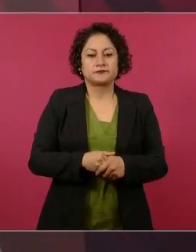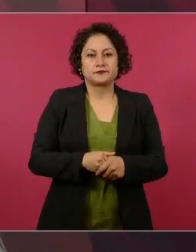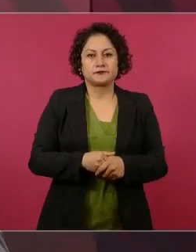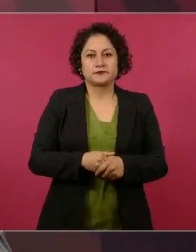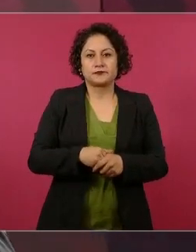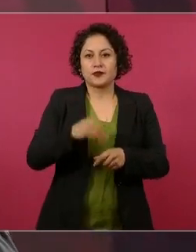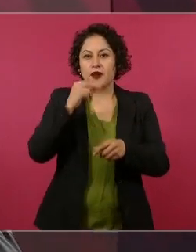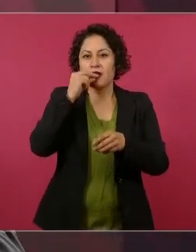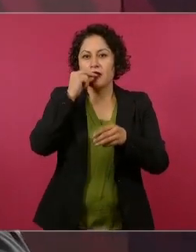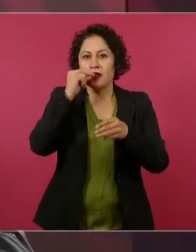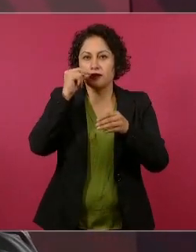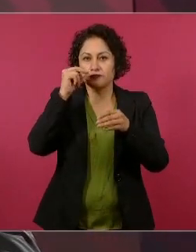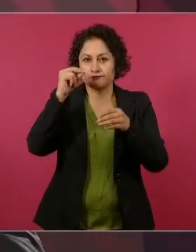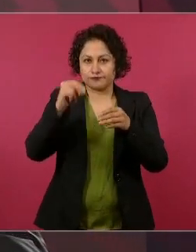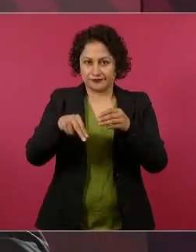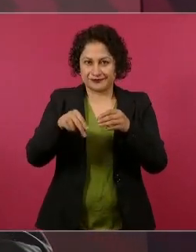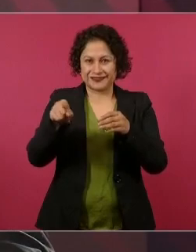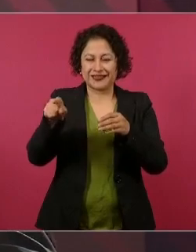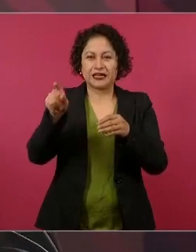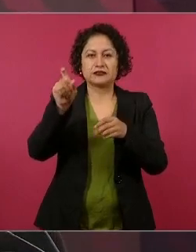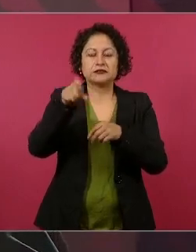recogían la pulpa,